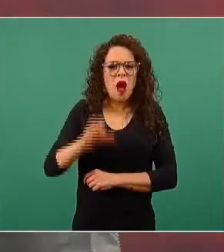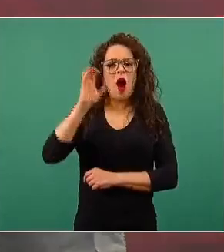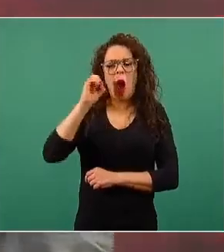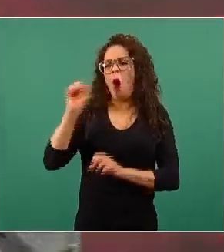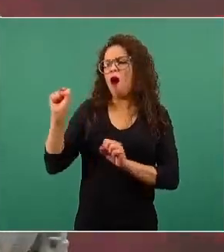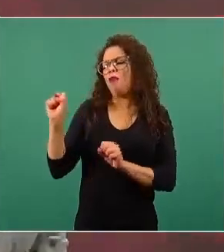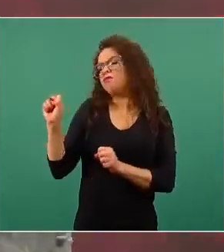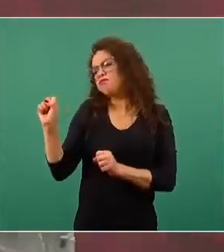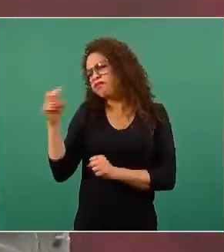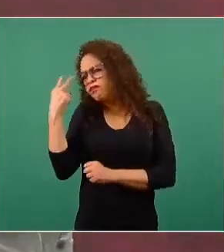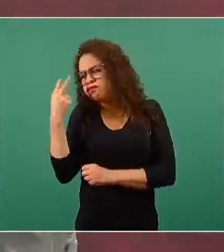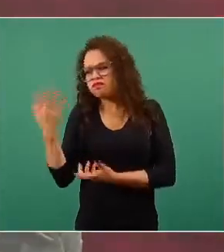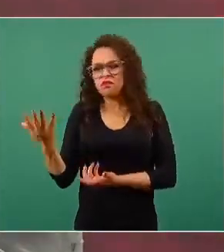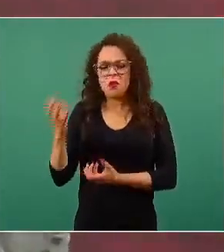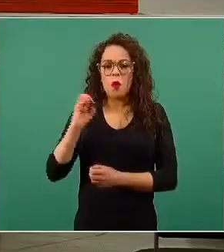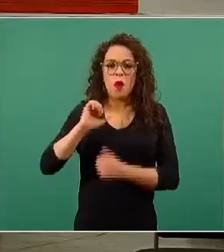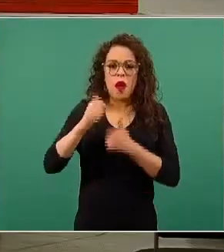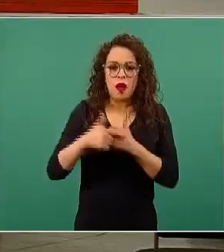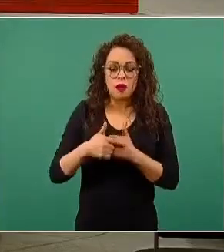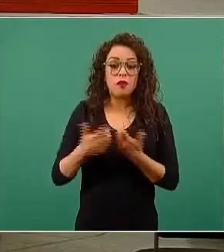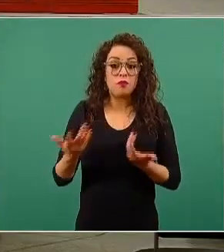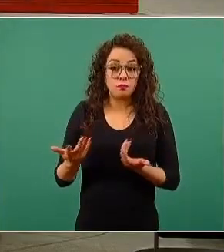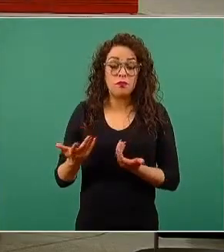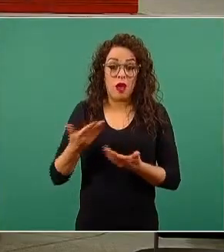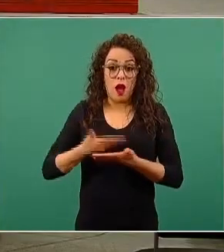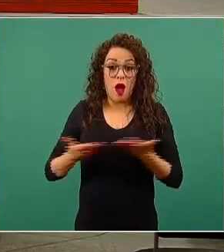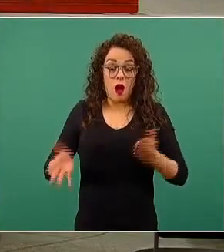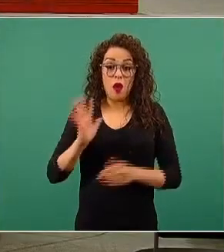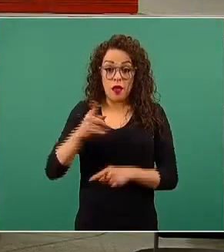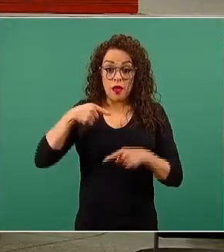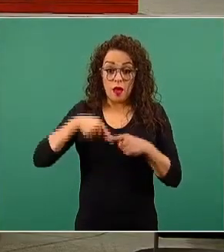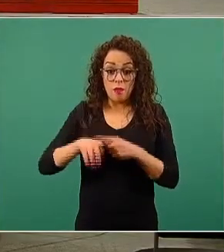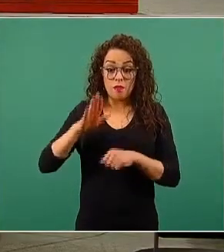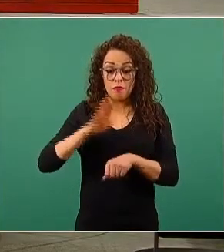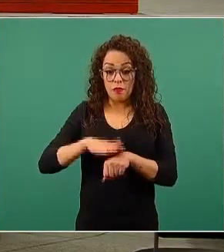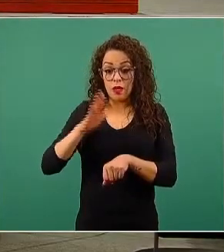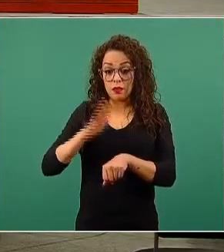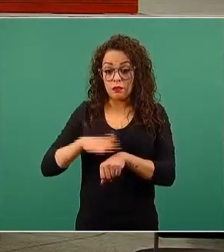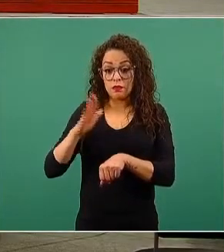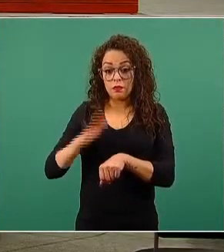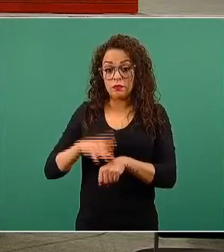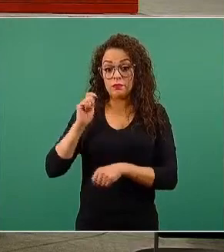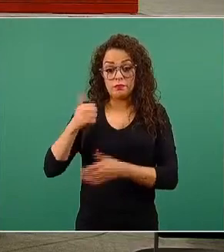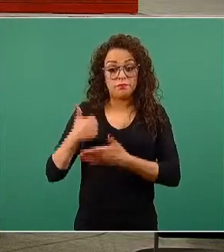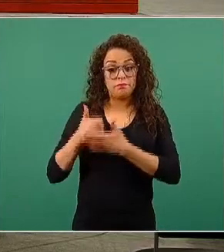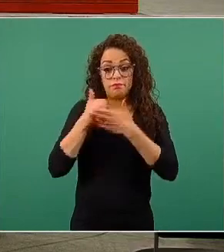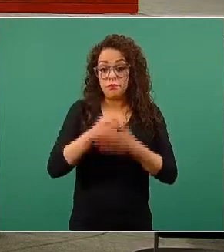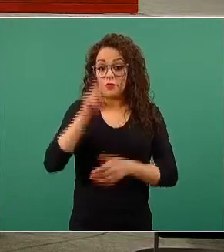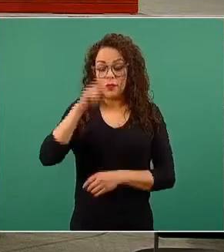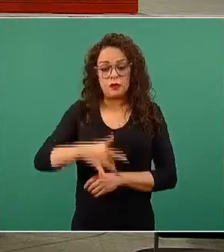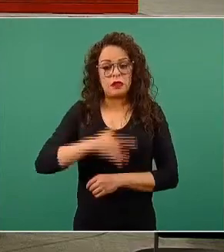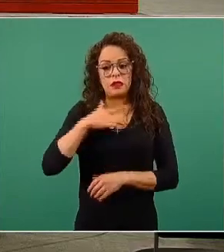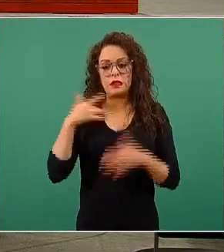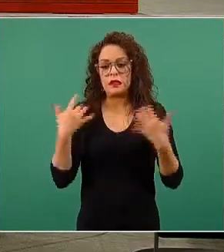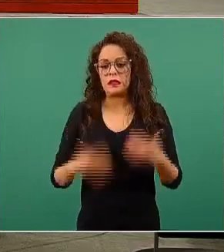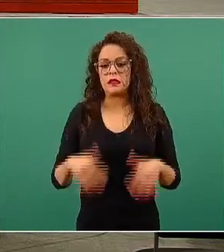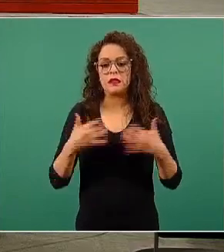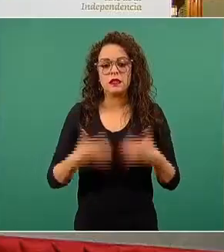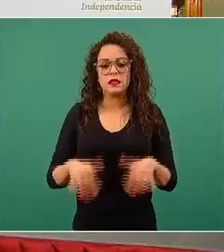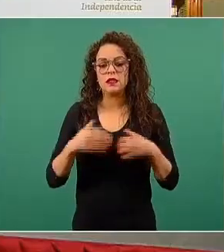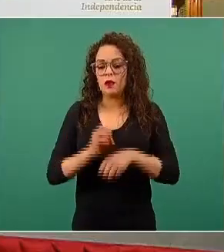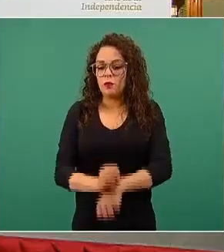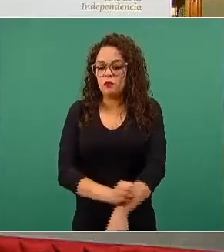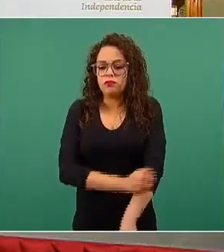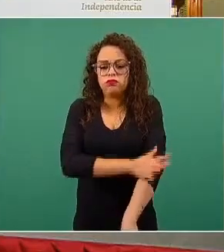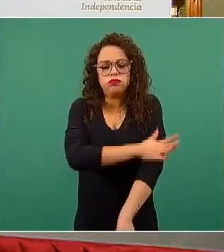y finalmente se han sumado. Y hay escenas verdaderamente conmovedoras de personas que incluso cargan en una silla a